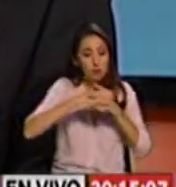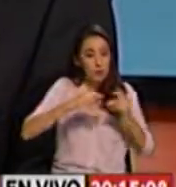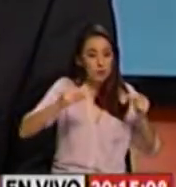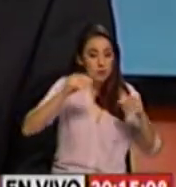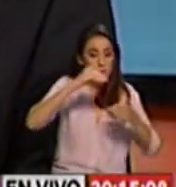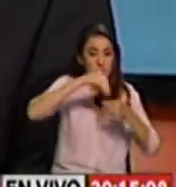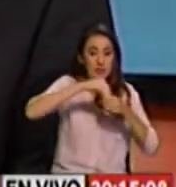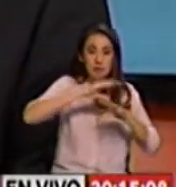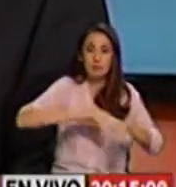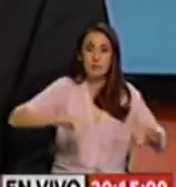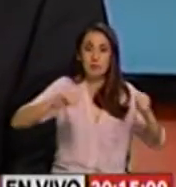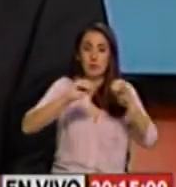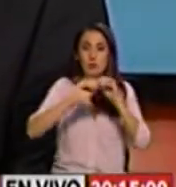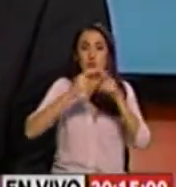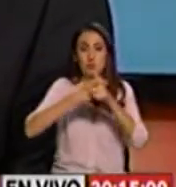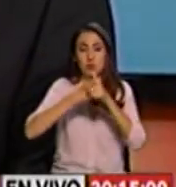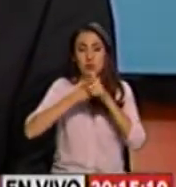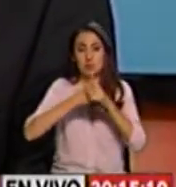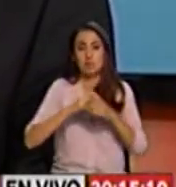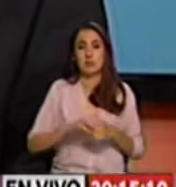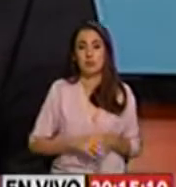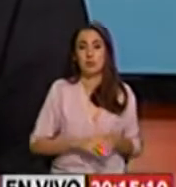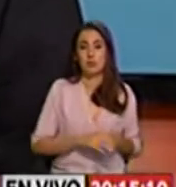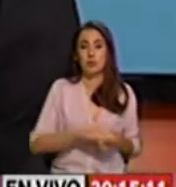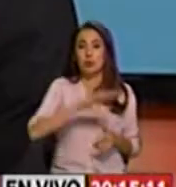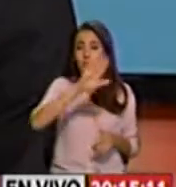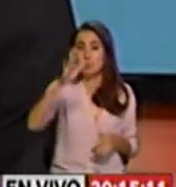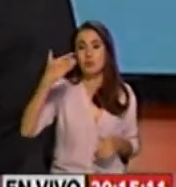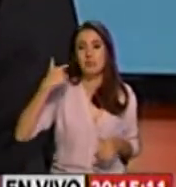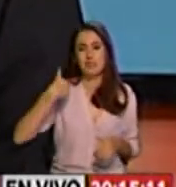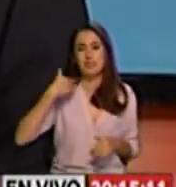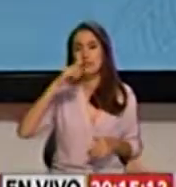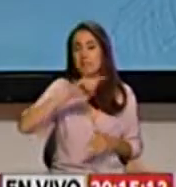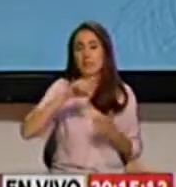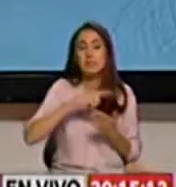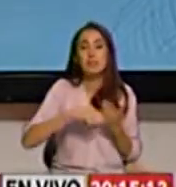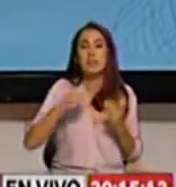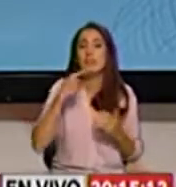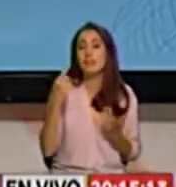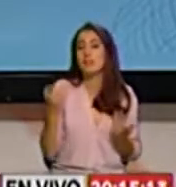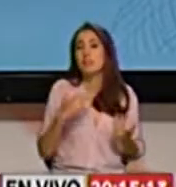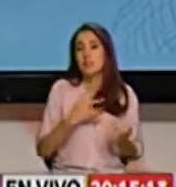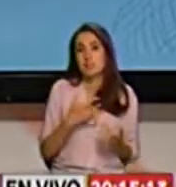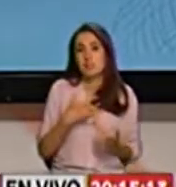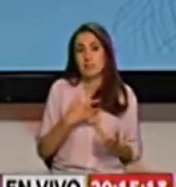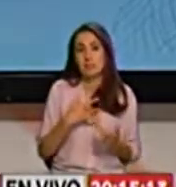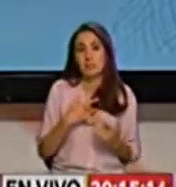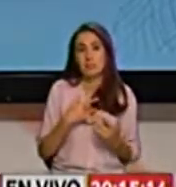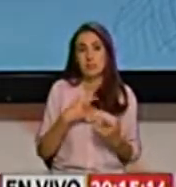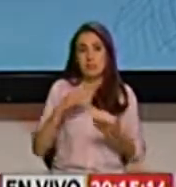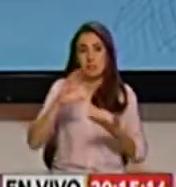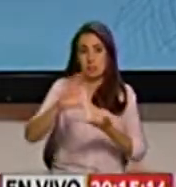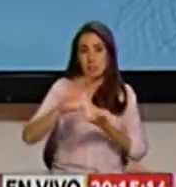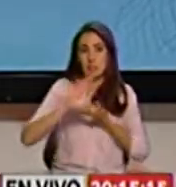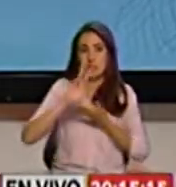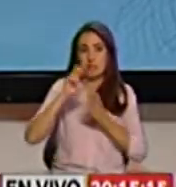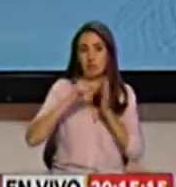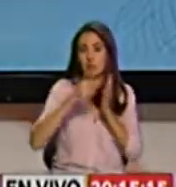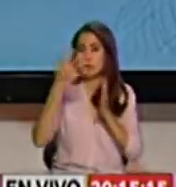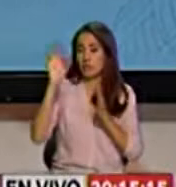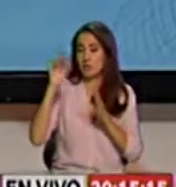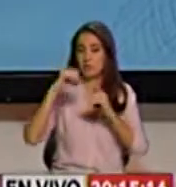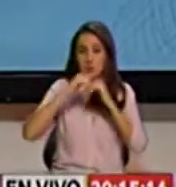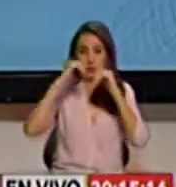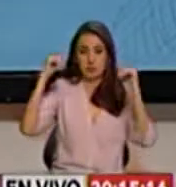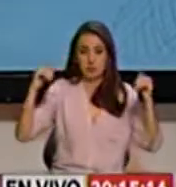problemas más urgentes de la casa. ¿Ustedes sienten que finalmente esta Proforma está descuidando en algo el área social? ¿No